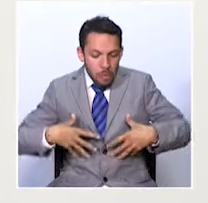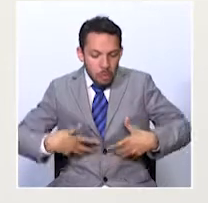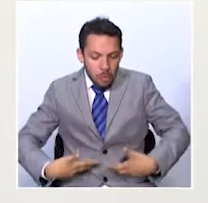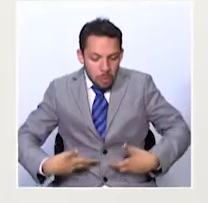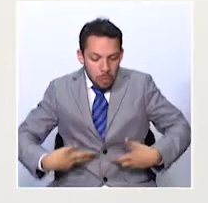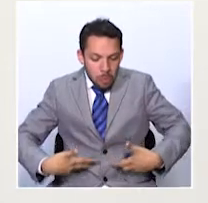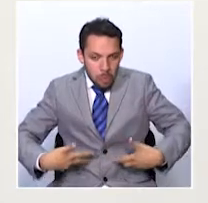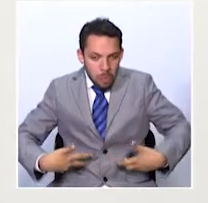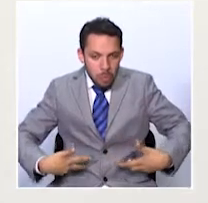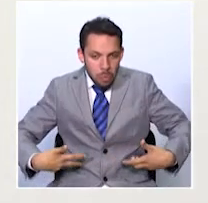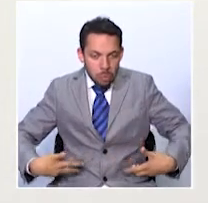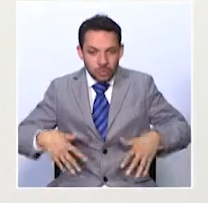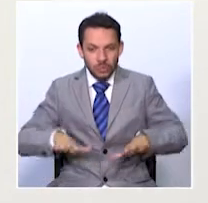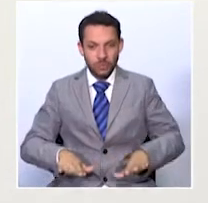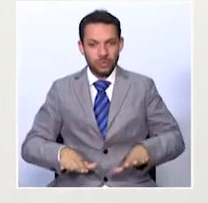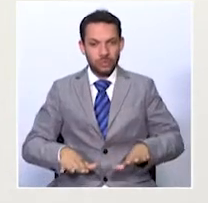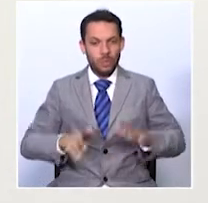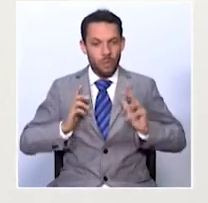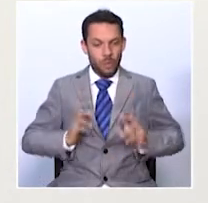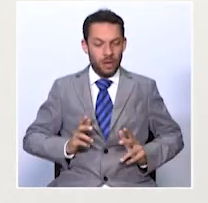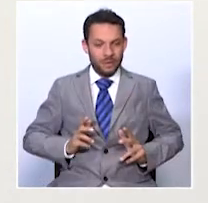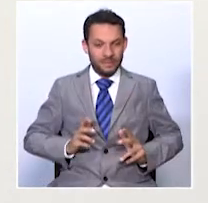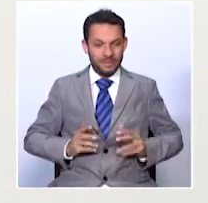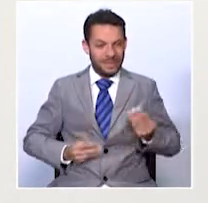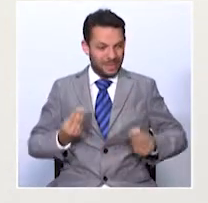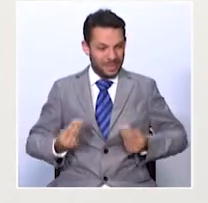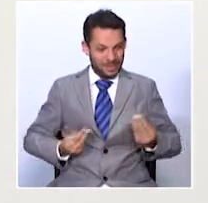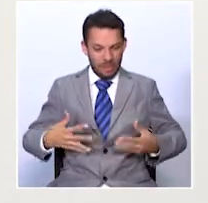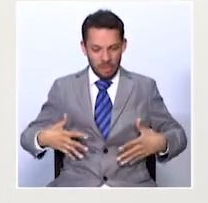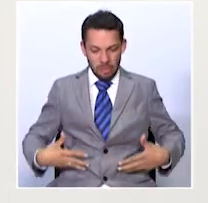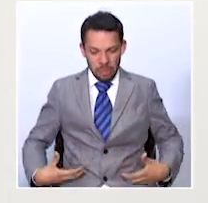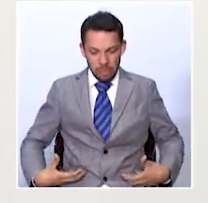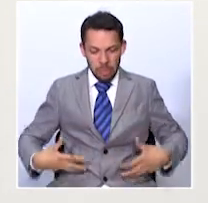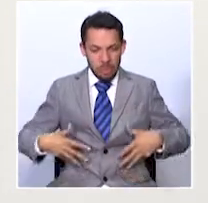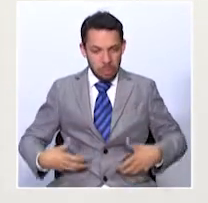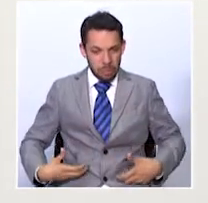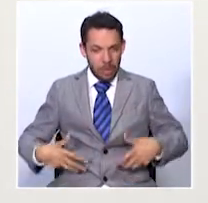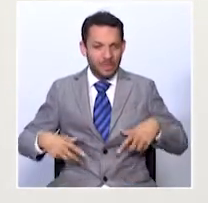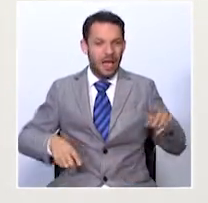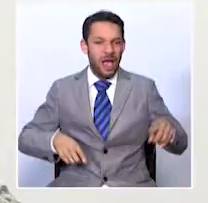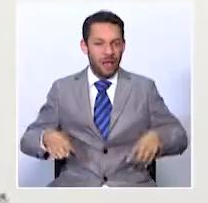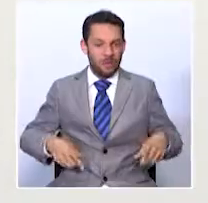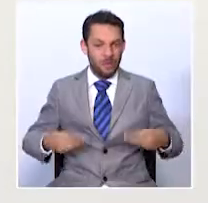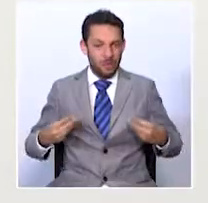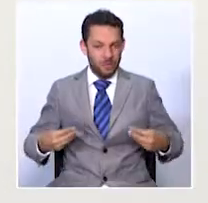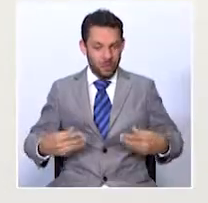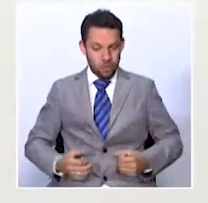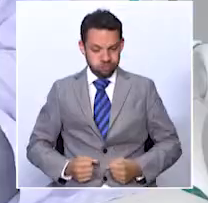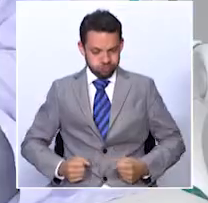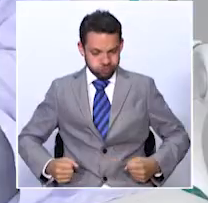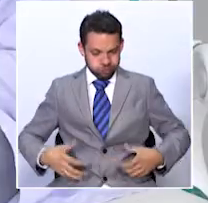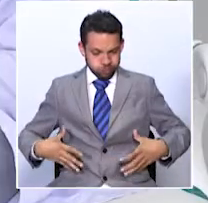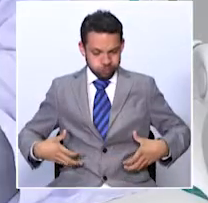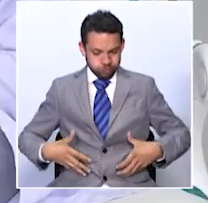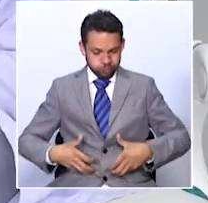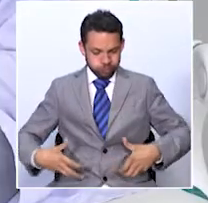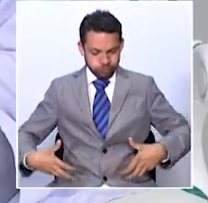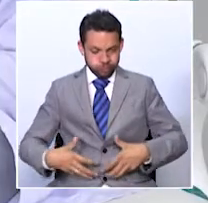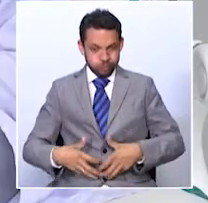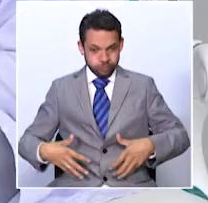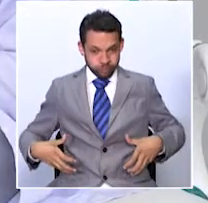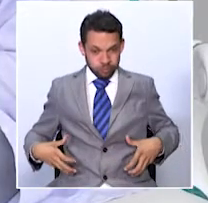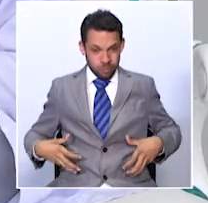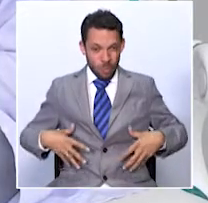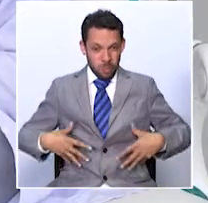del organismo, ¿cierto? Entonces el abdomen, a veces hay unos abdómenes que se vuelven globulosos, que se llaman,